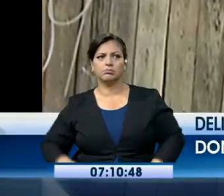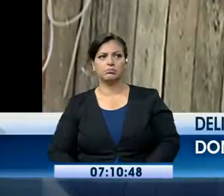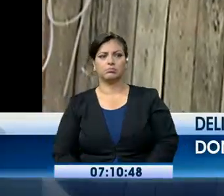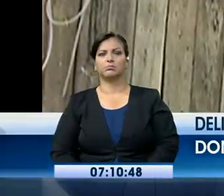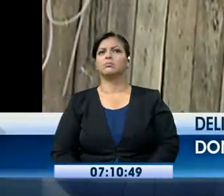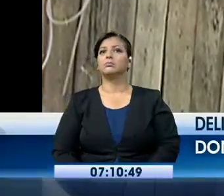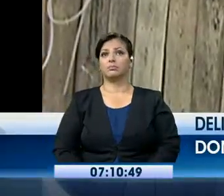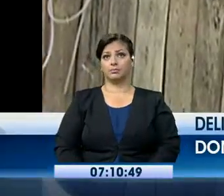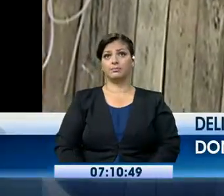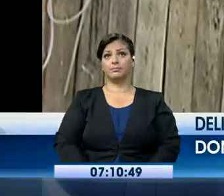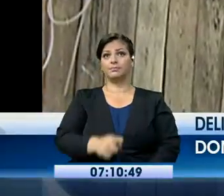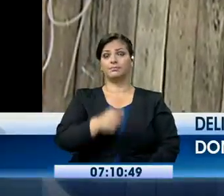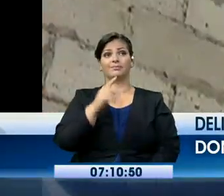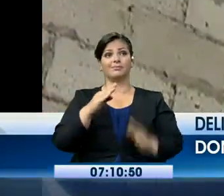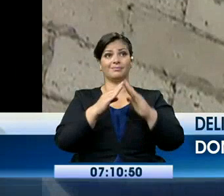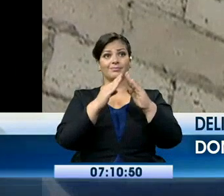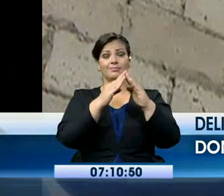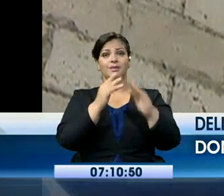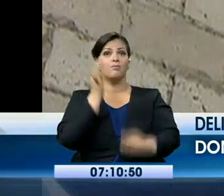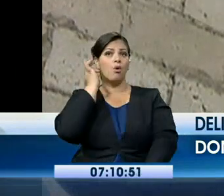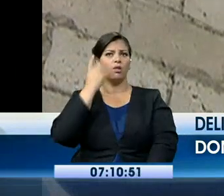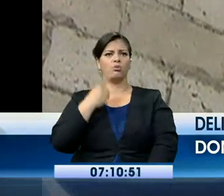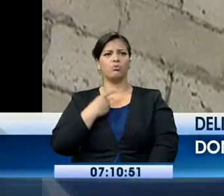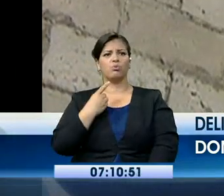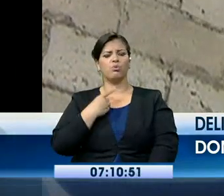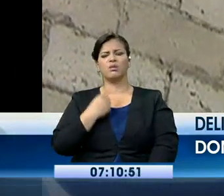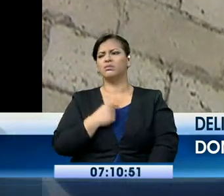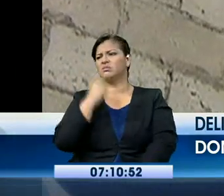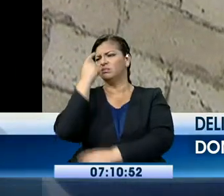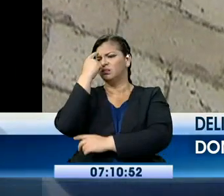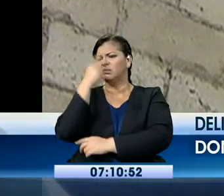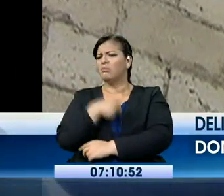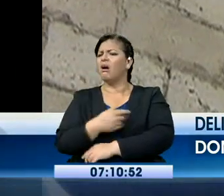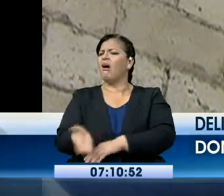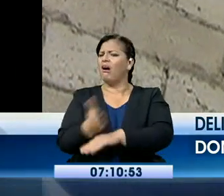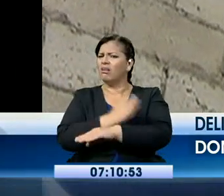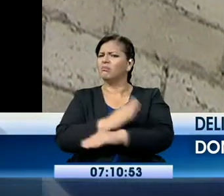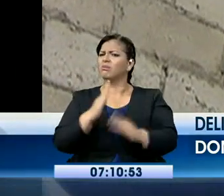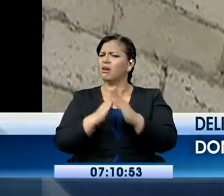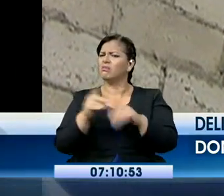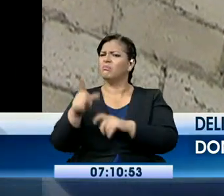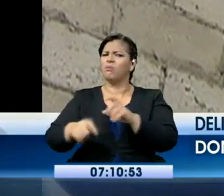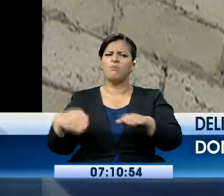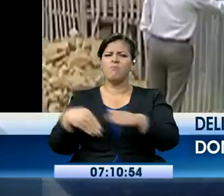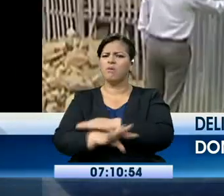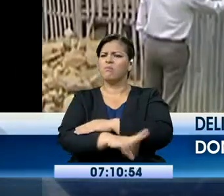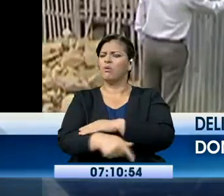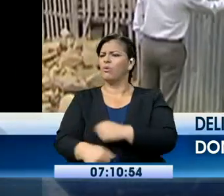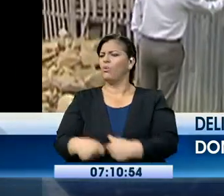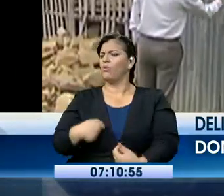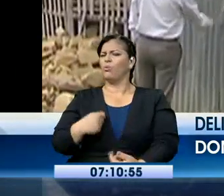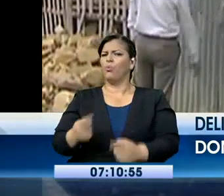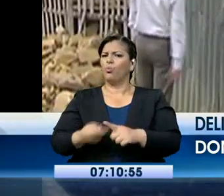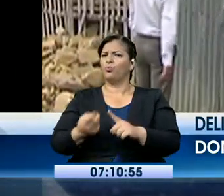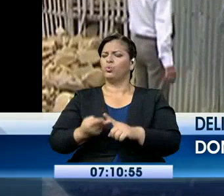elevar el nivel de las paredes con la finalidad de evitar que continúen aprovechando su ausencia y llevarse lo que tanto